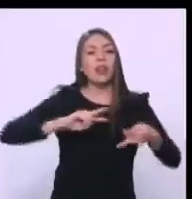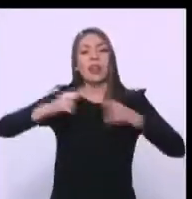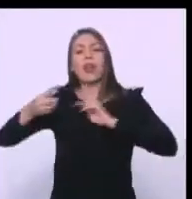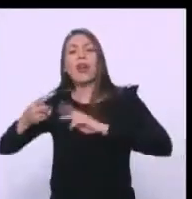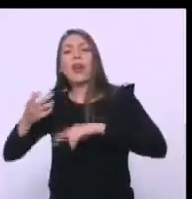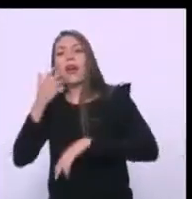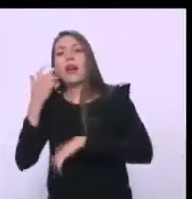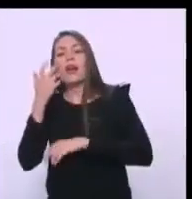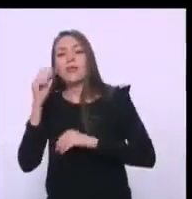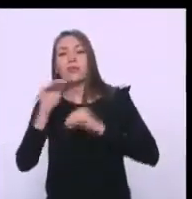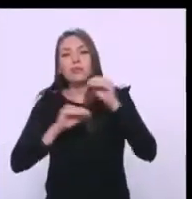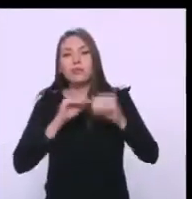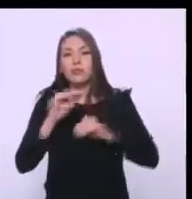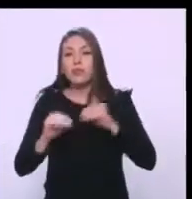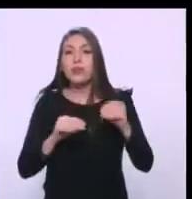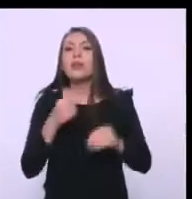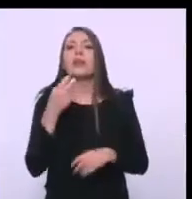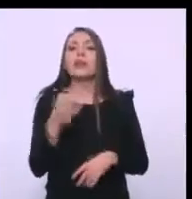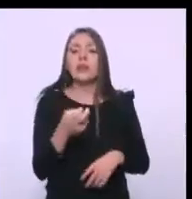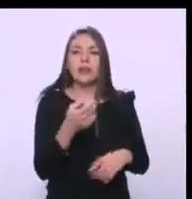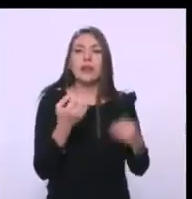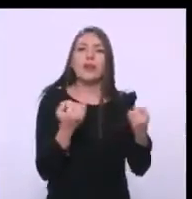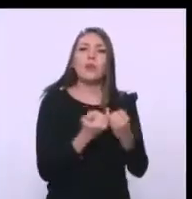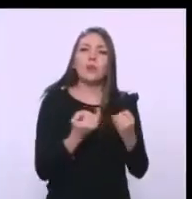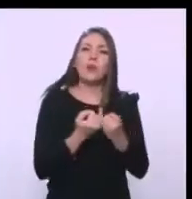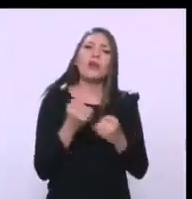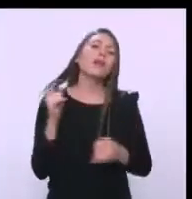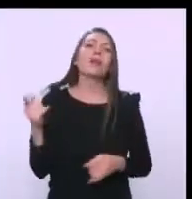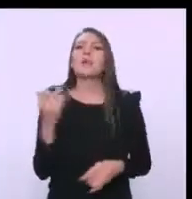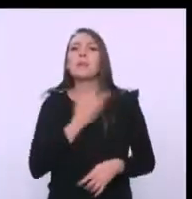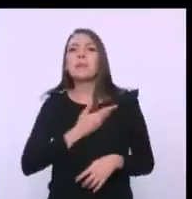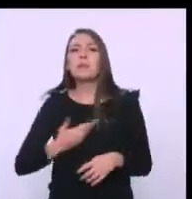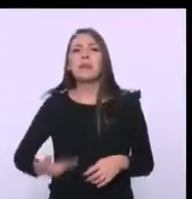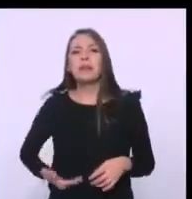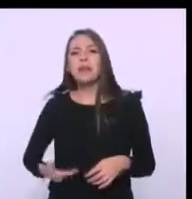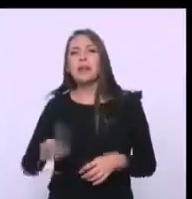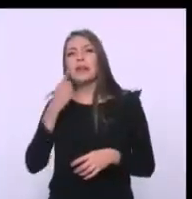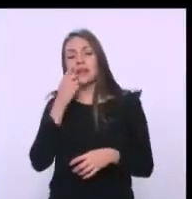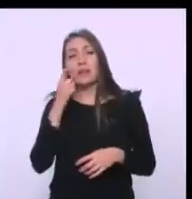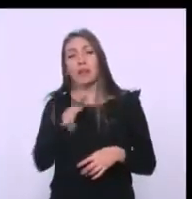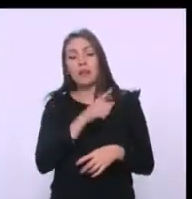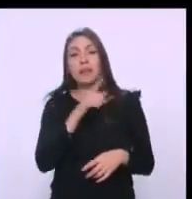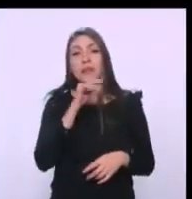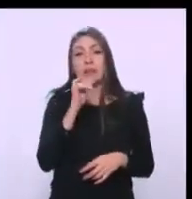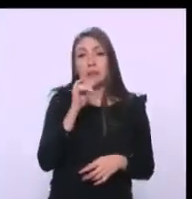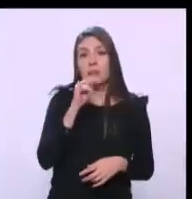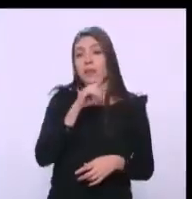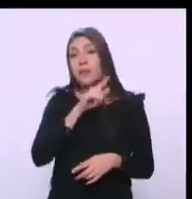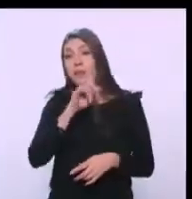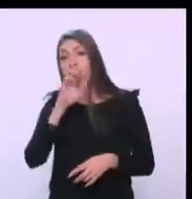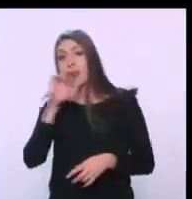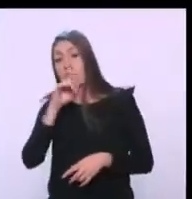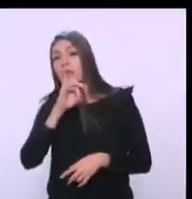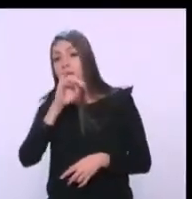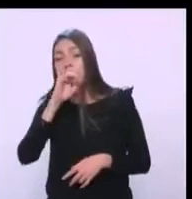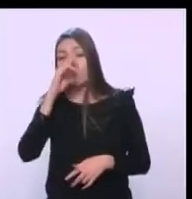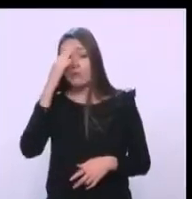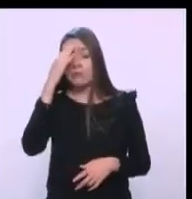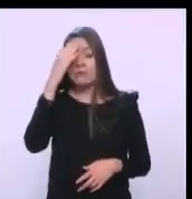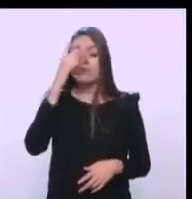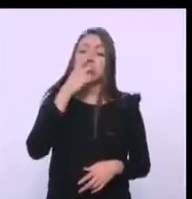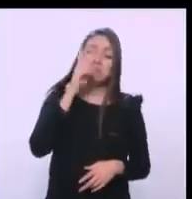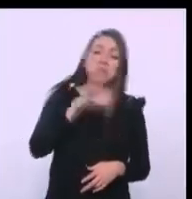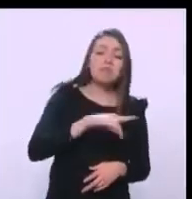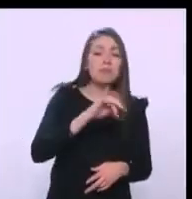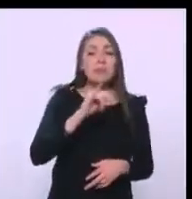de una declaración del presidente en Tabasco, en donde le preguntan si va a reconocer o no, y el presidente hace una explicación de